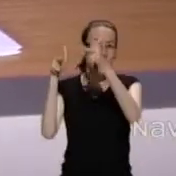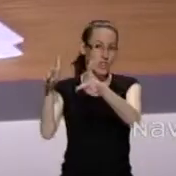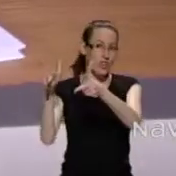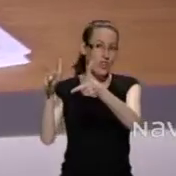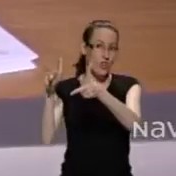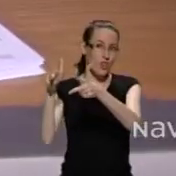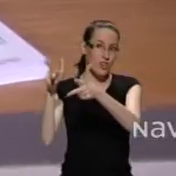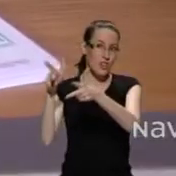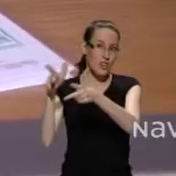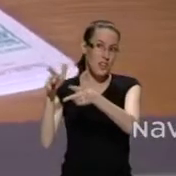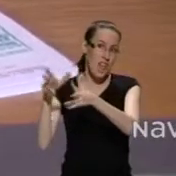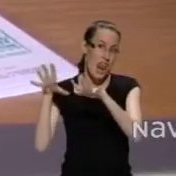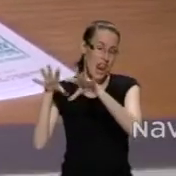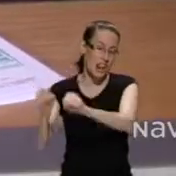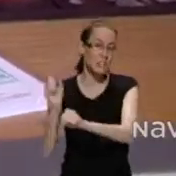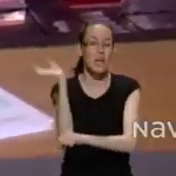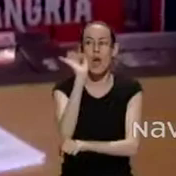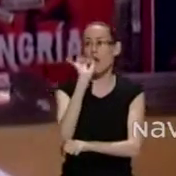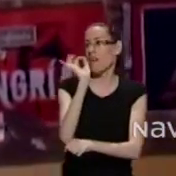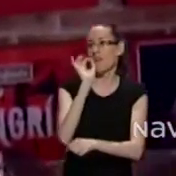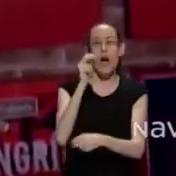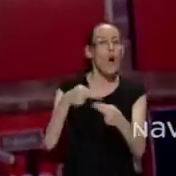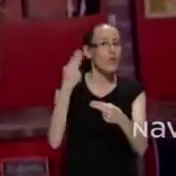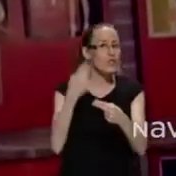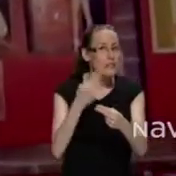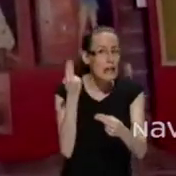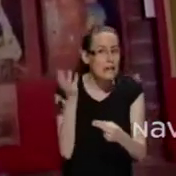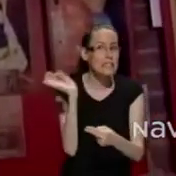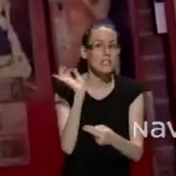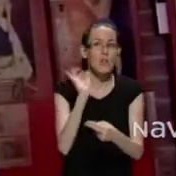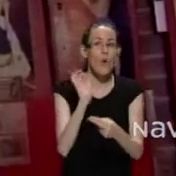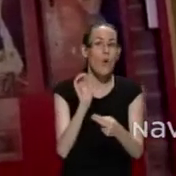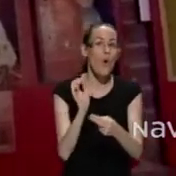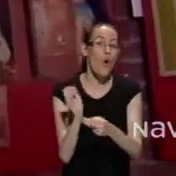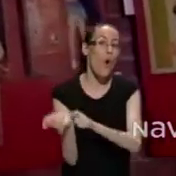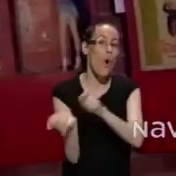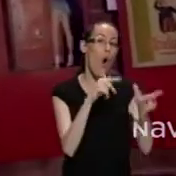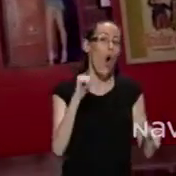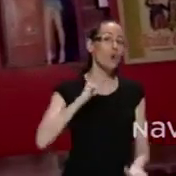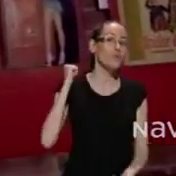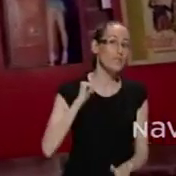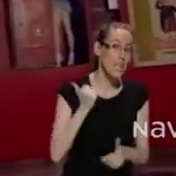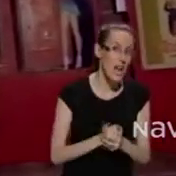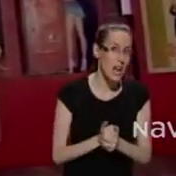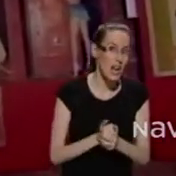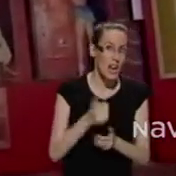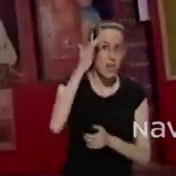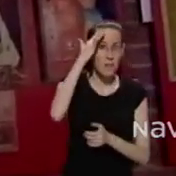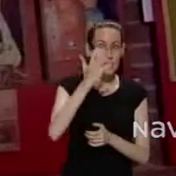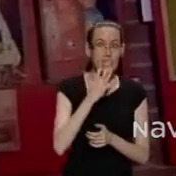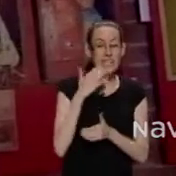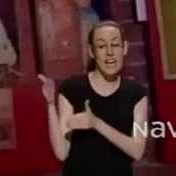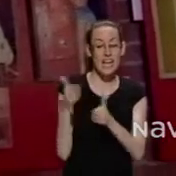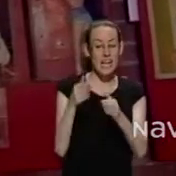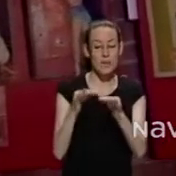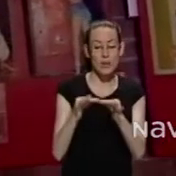de llamar a ambulancias también muchas veces en invierno. Claro, hay un tramo muy largo de siete kilómetros en los que no hay nada. Si algo le pasa